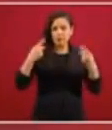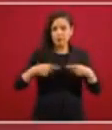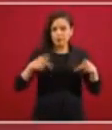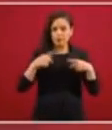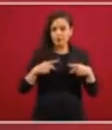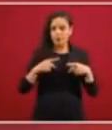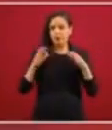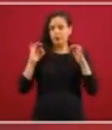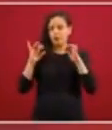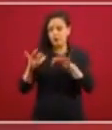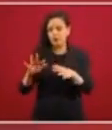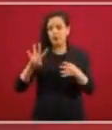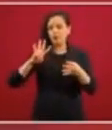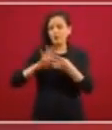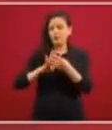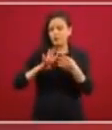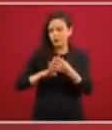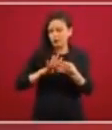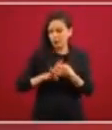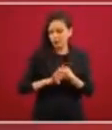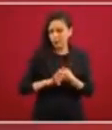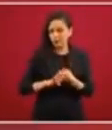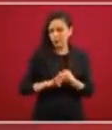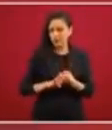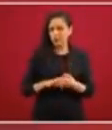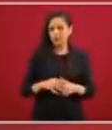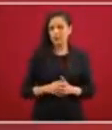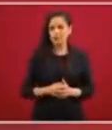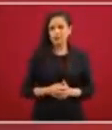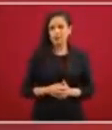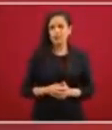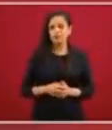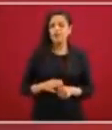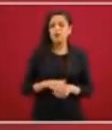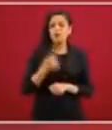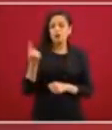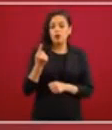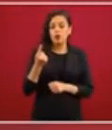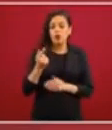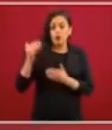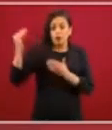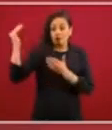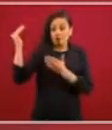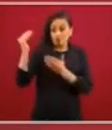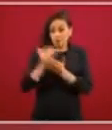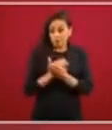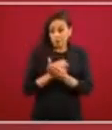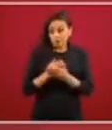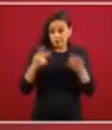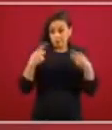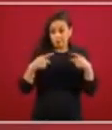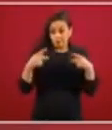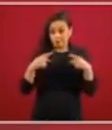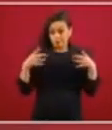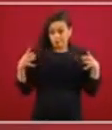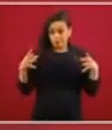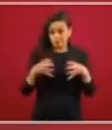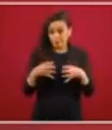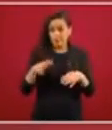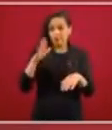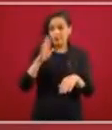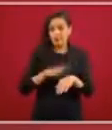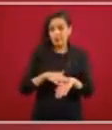los centros de reclusión preventivos, porque entre menor densidad mayor facilidad de